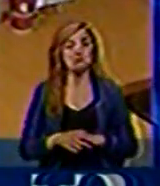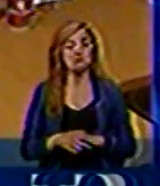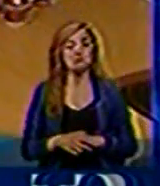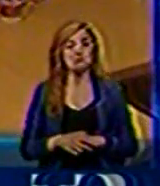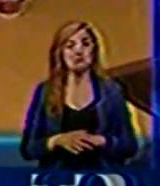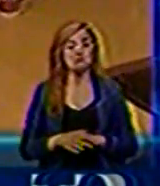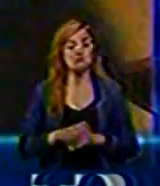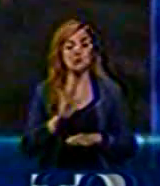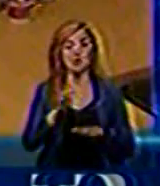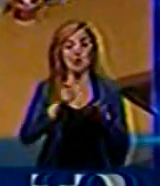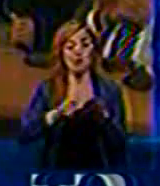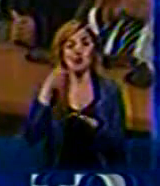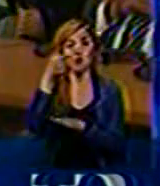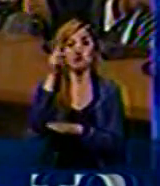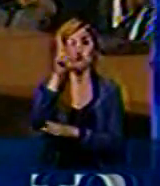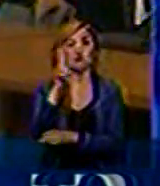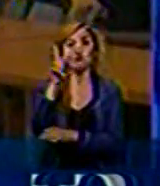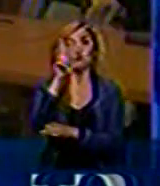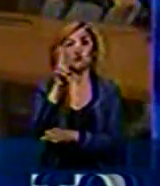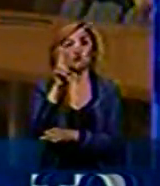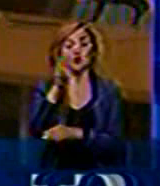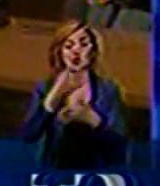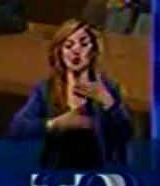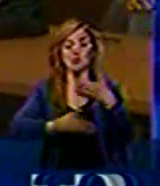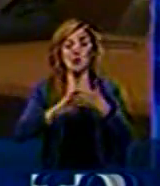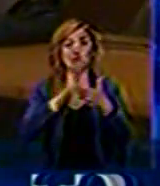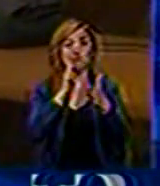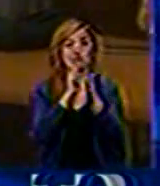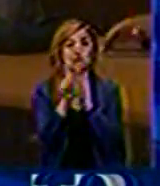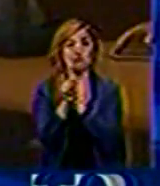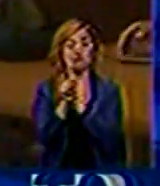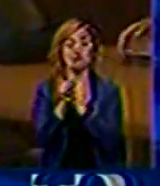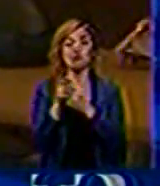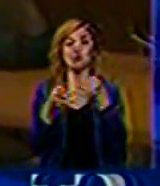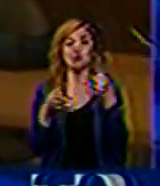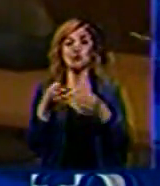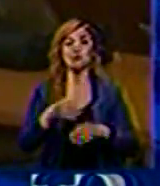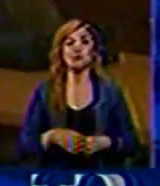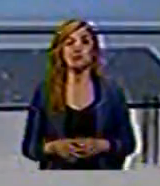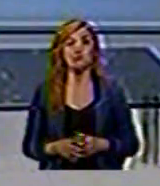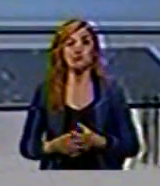Según su abogado, el próximo viernes presentarán este documento en la cartera de justicia.